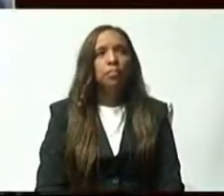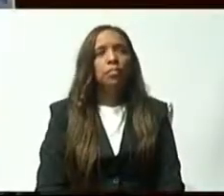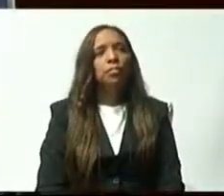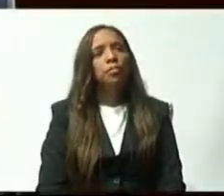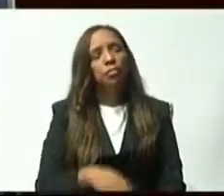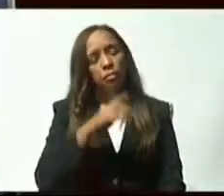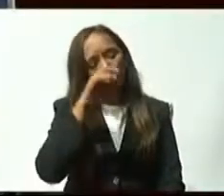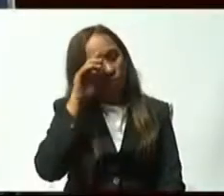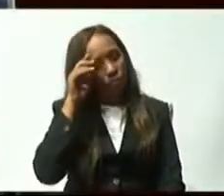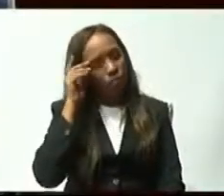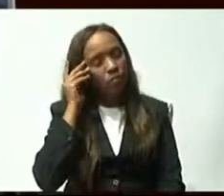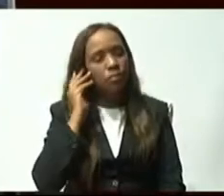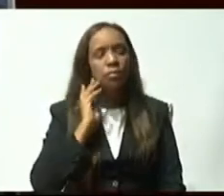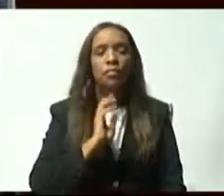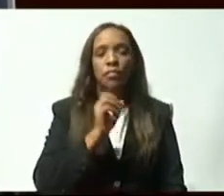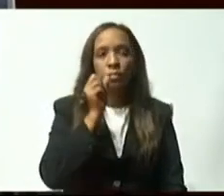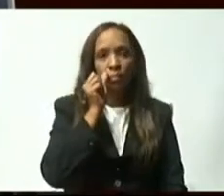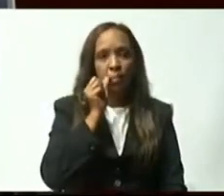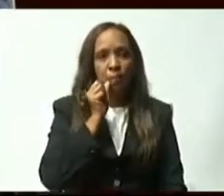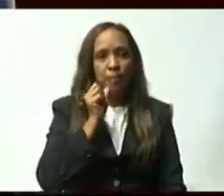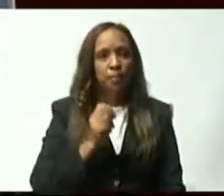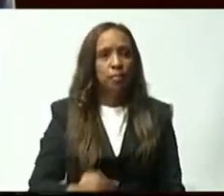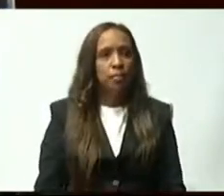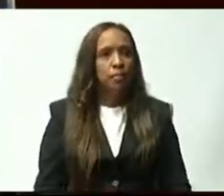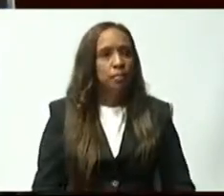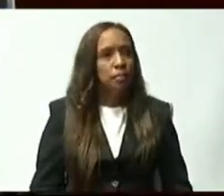Colegas, diputados todos.